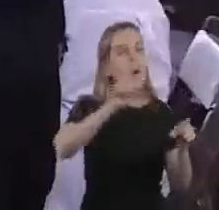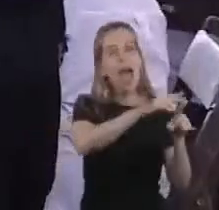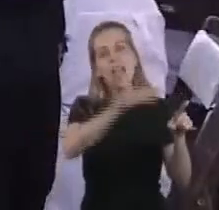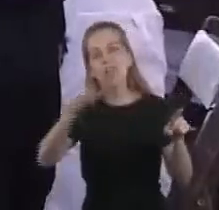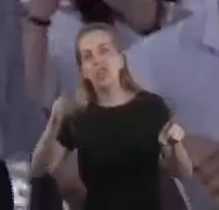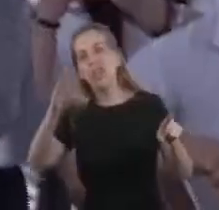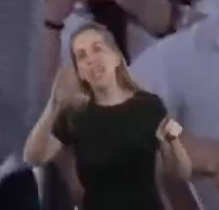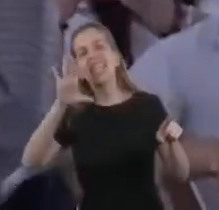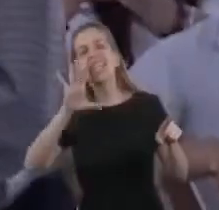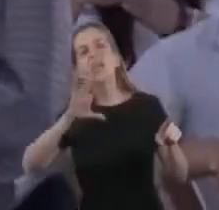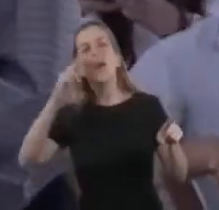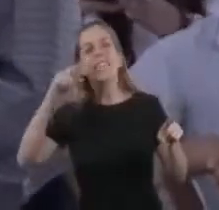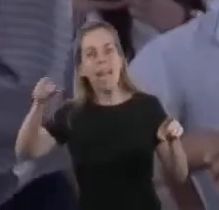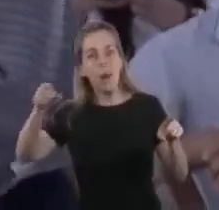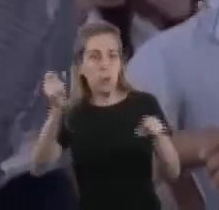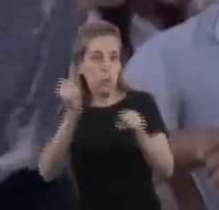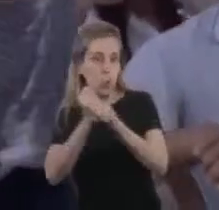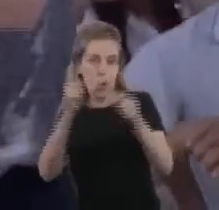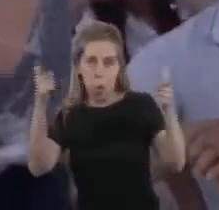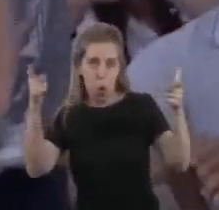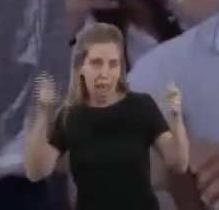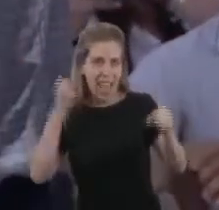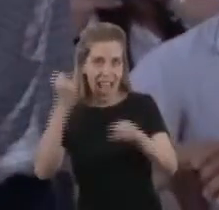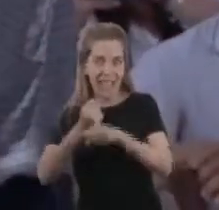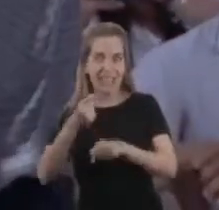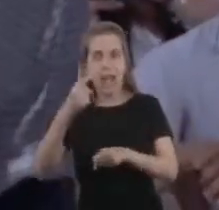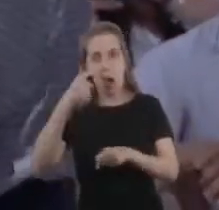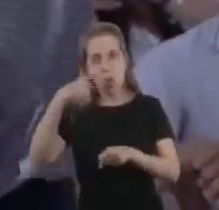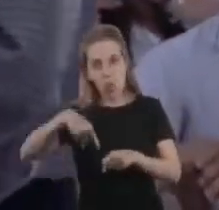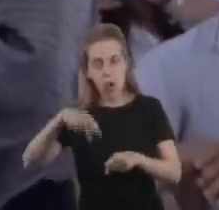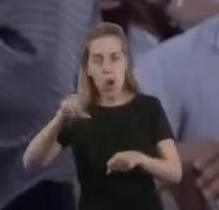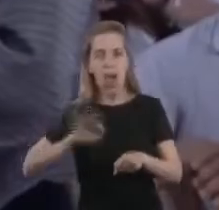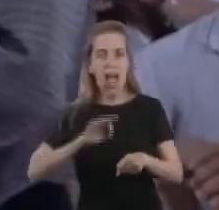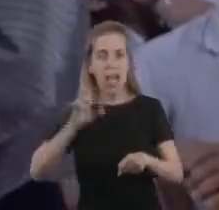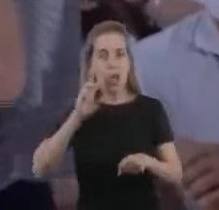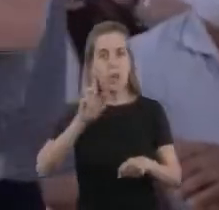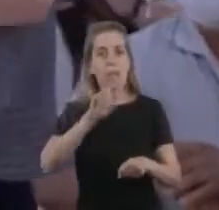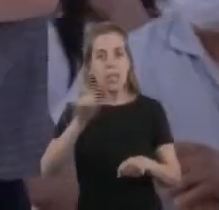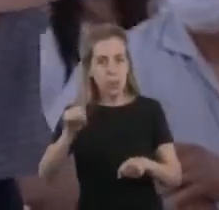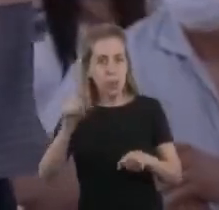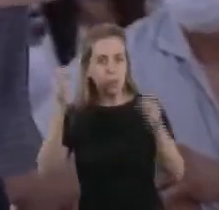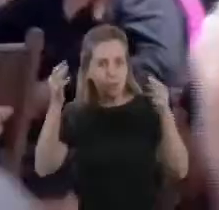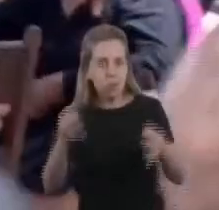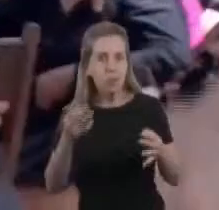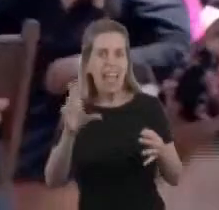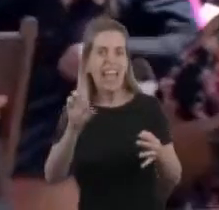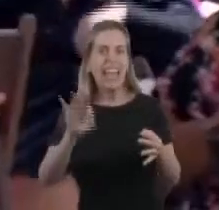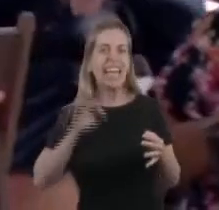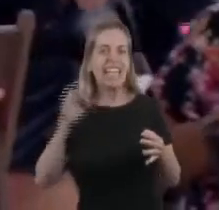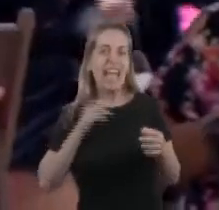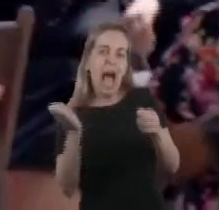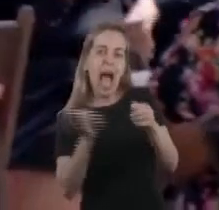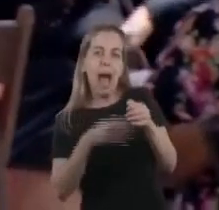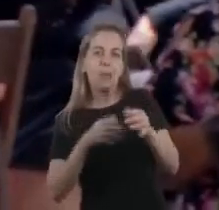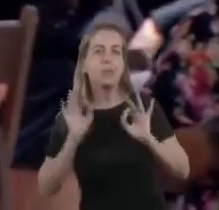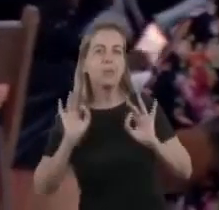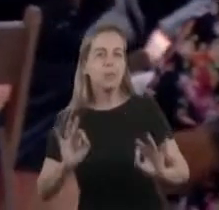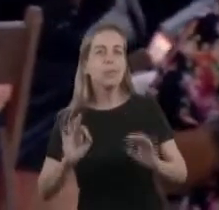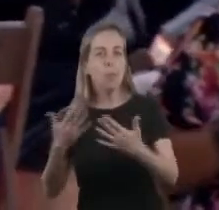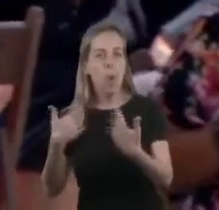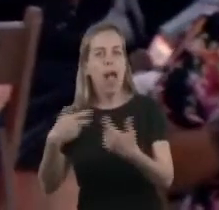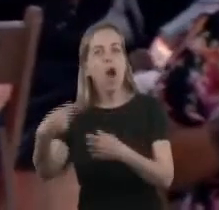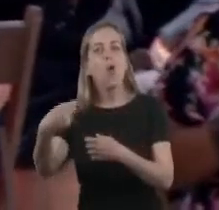59 desocupados al 30 de junio de 2021 con 30 años de aporte registrado puedan jubilarse en